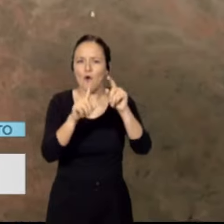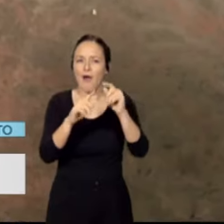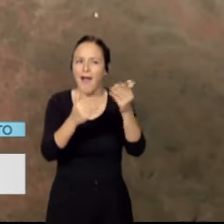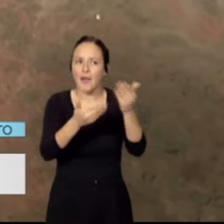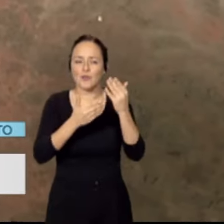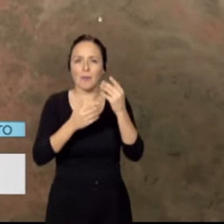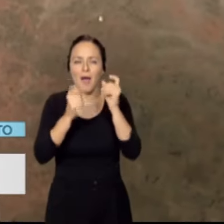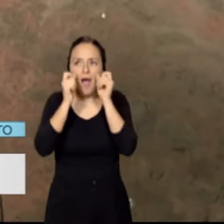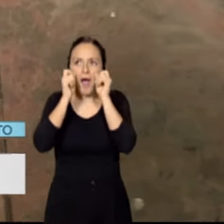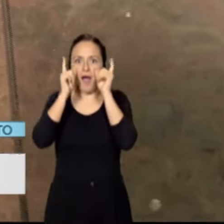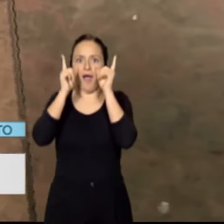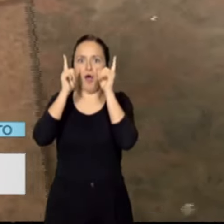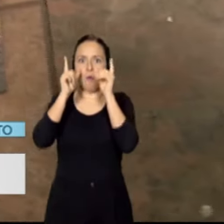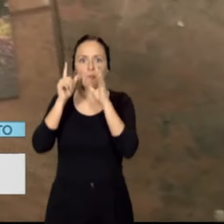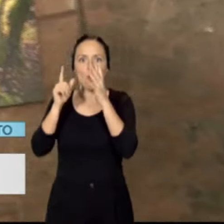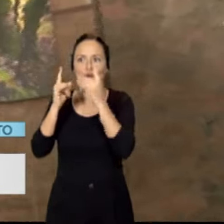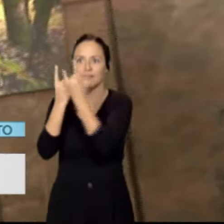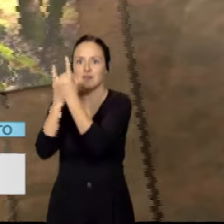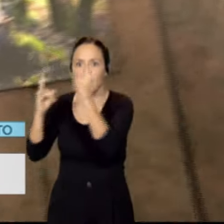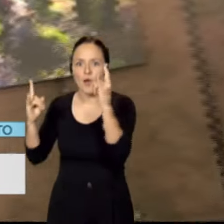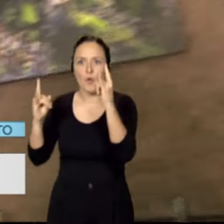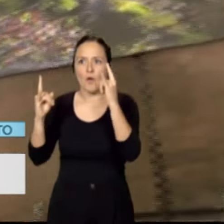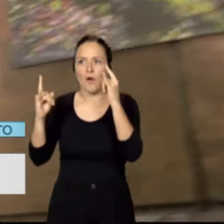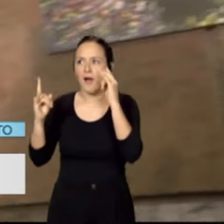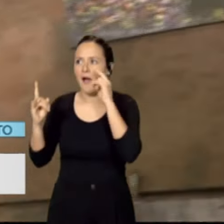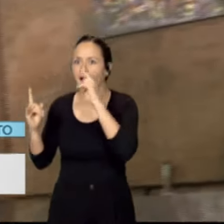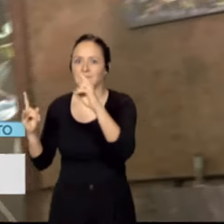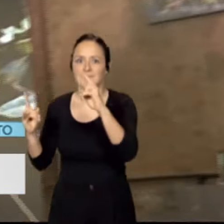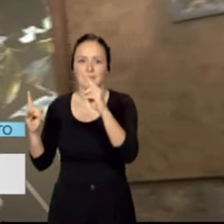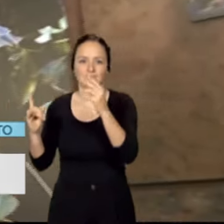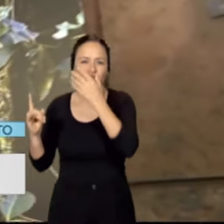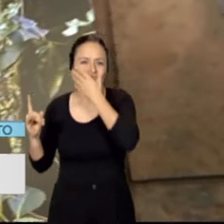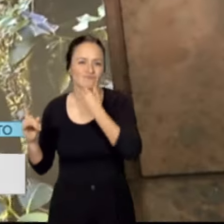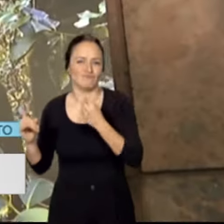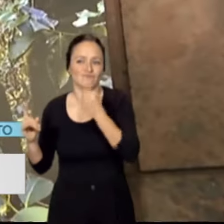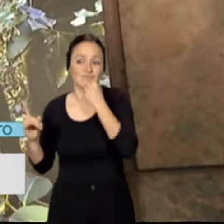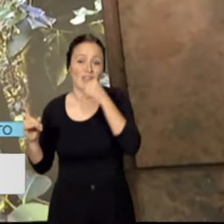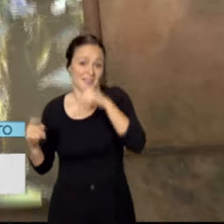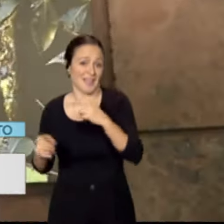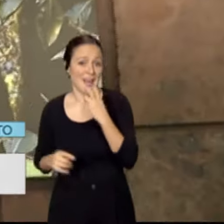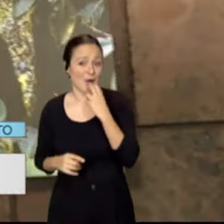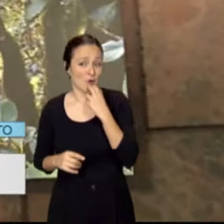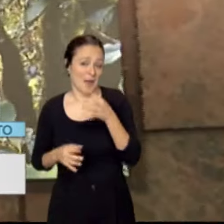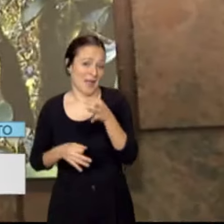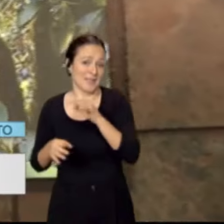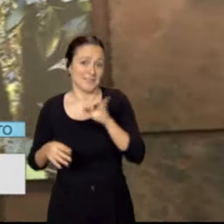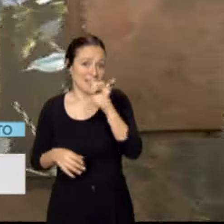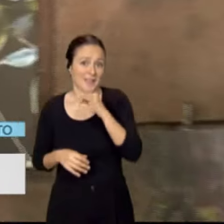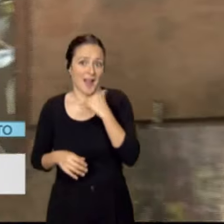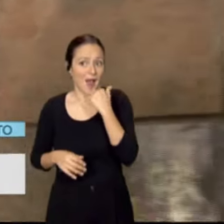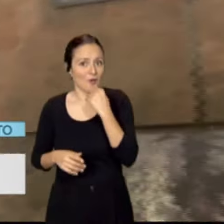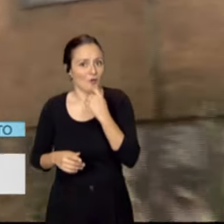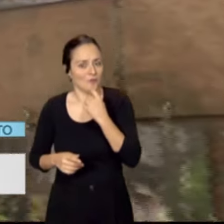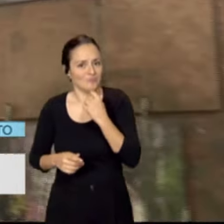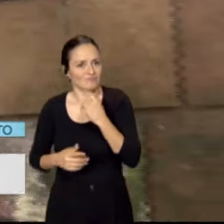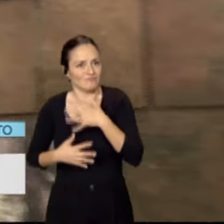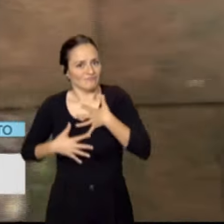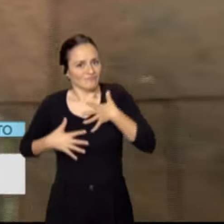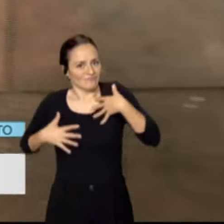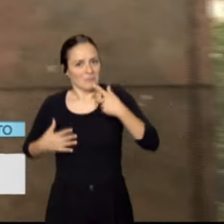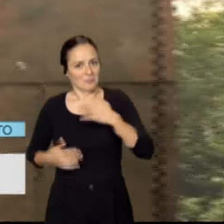sorpresas que ofrece este bosque aquí en la gomera en Islas Canarias y